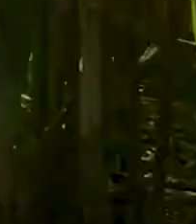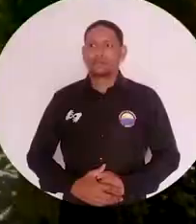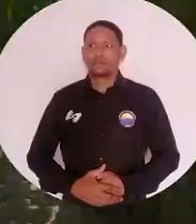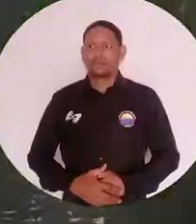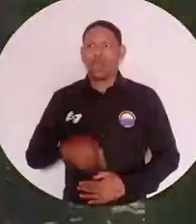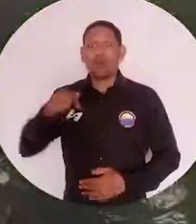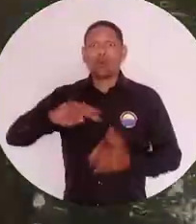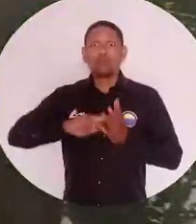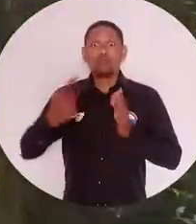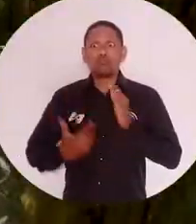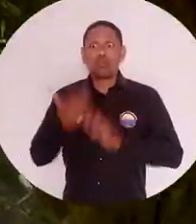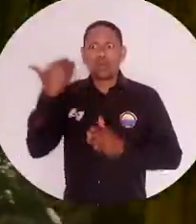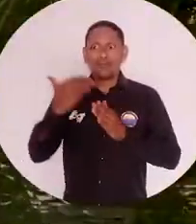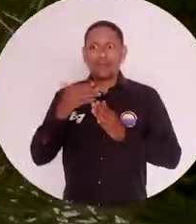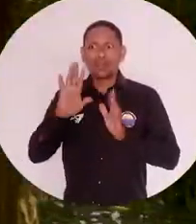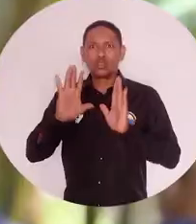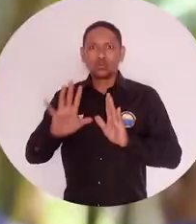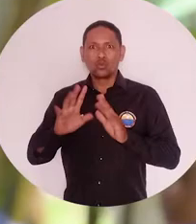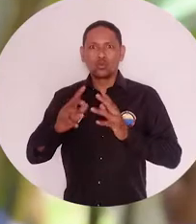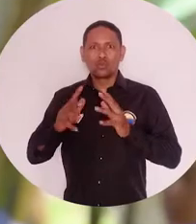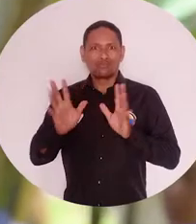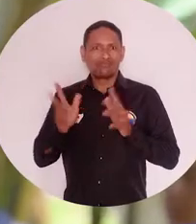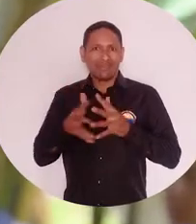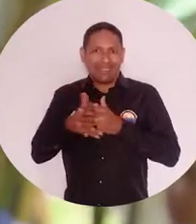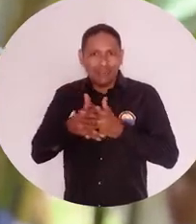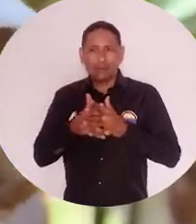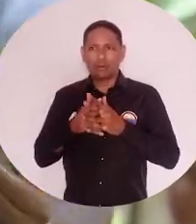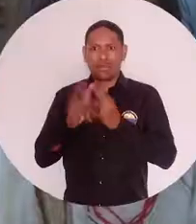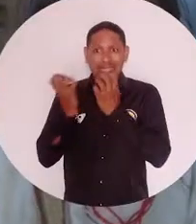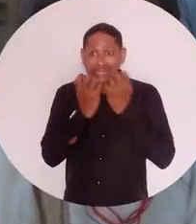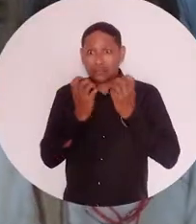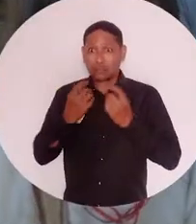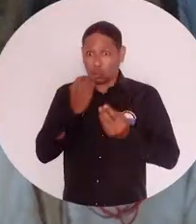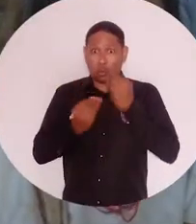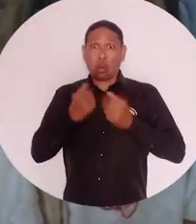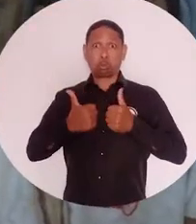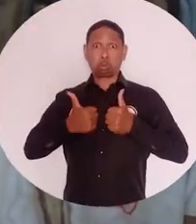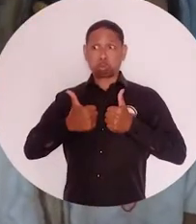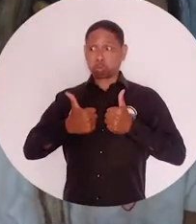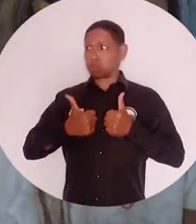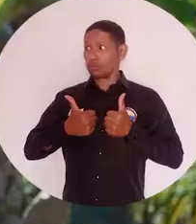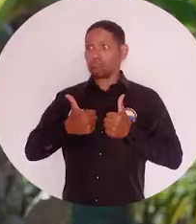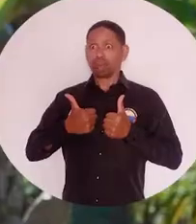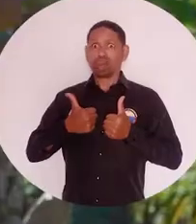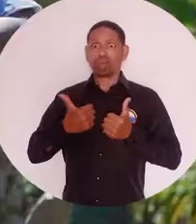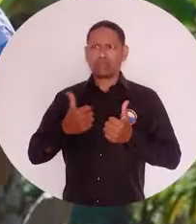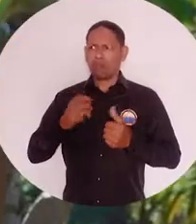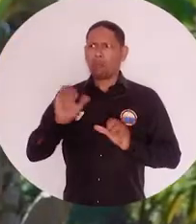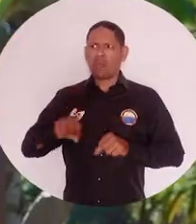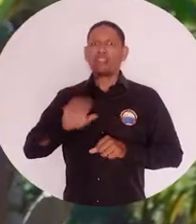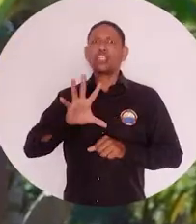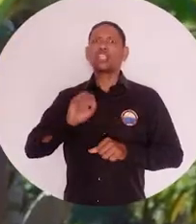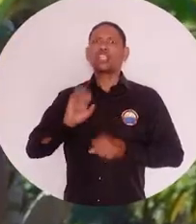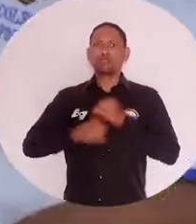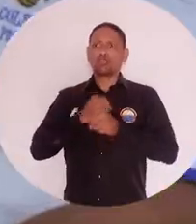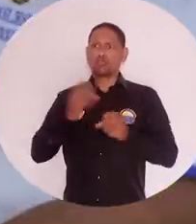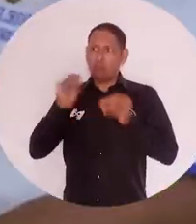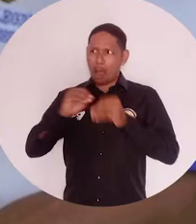Adoptar tecnología, criadores de maíz, de arroz. O sea, estar bien alimentados, pero culturalmente fuertes. Resistir otros 500 años.